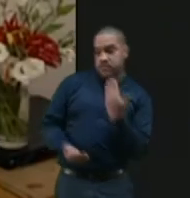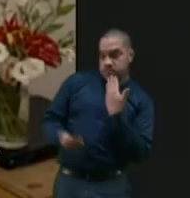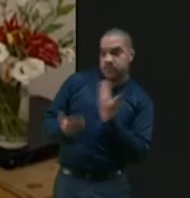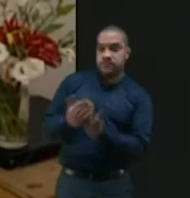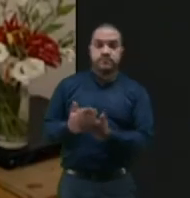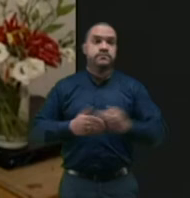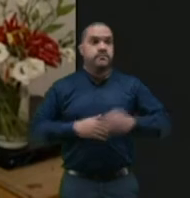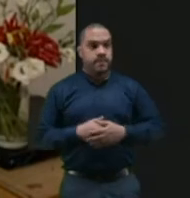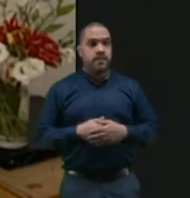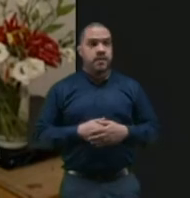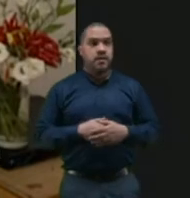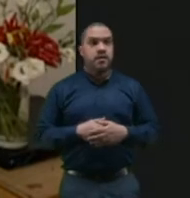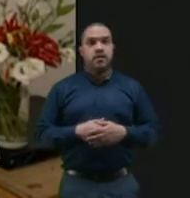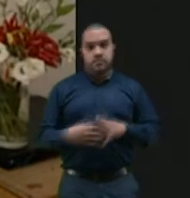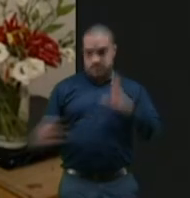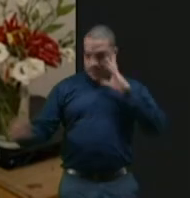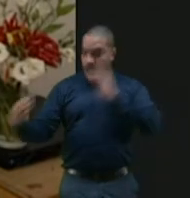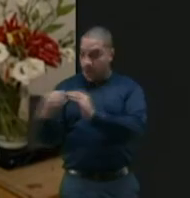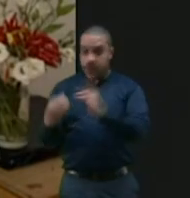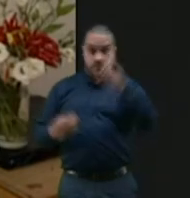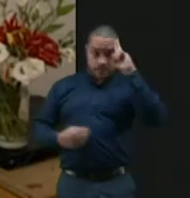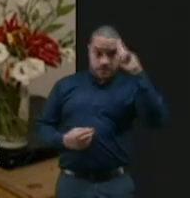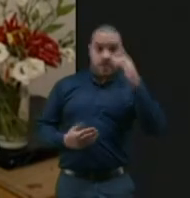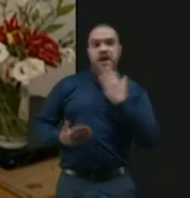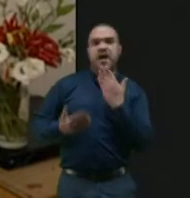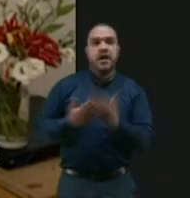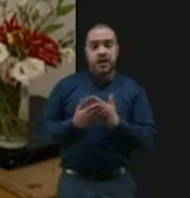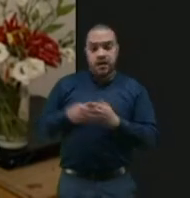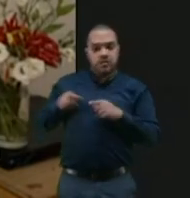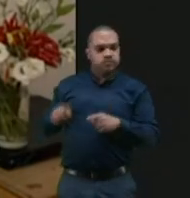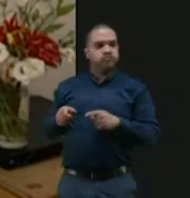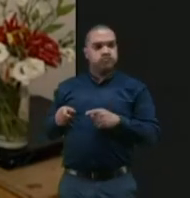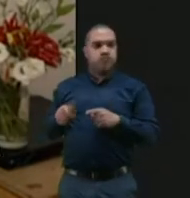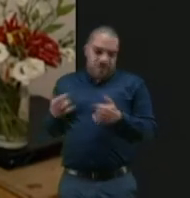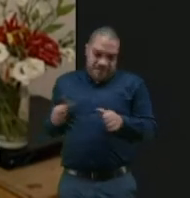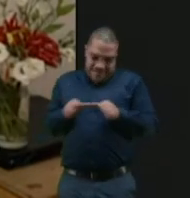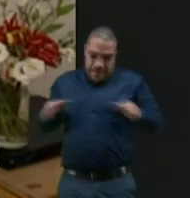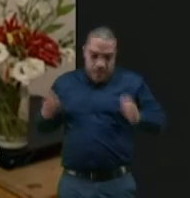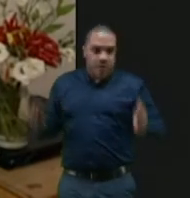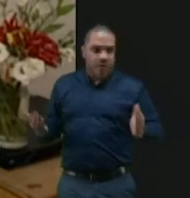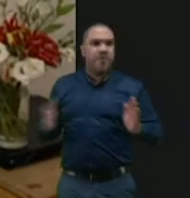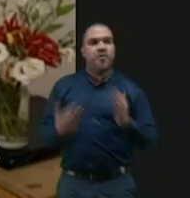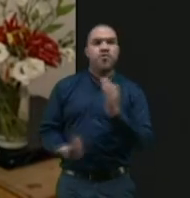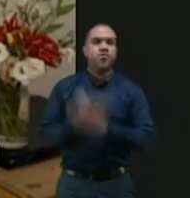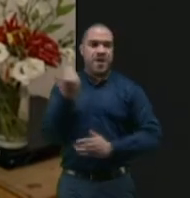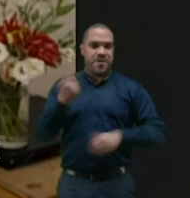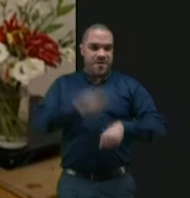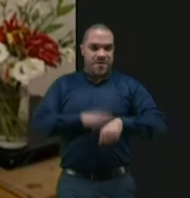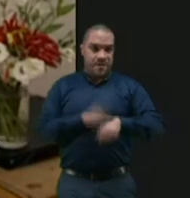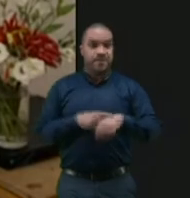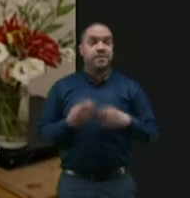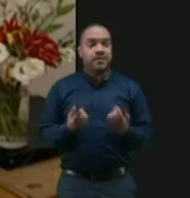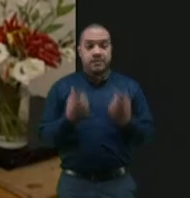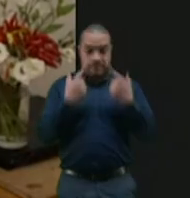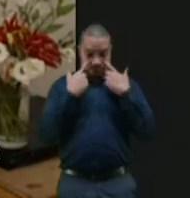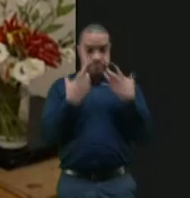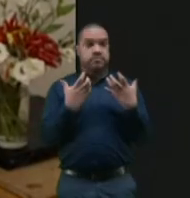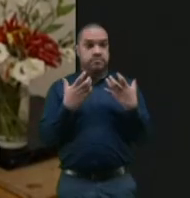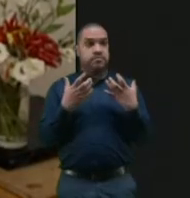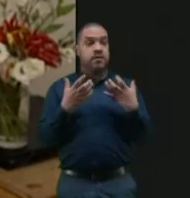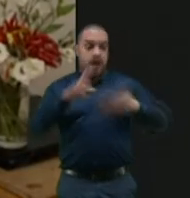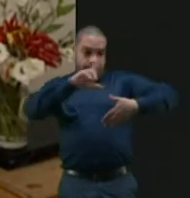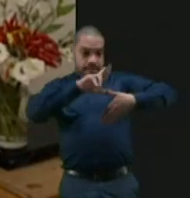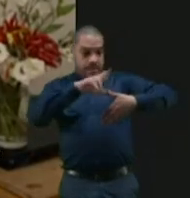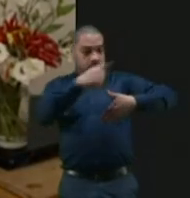yo estoy de acuerdo contigo que nosotros estamos en un nuevo periodo de tiempo. Estamos en un periodo de tiempo mágico para América Latina en